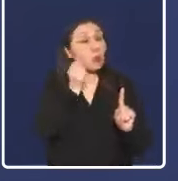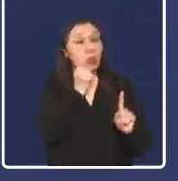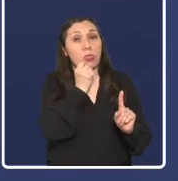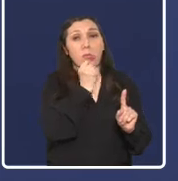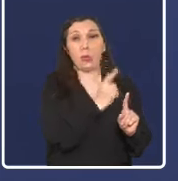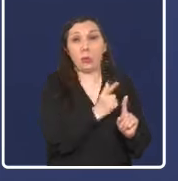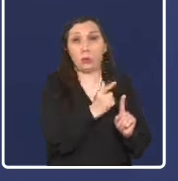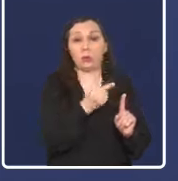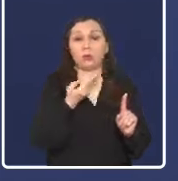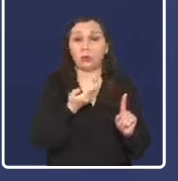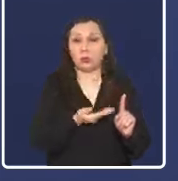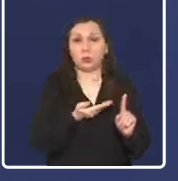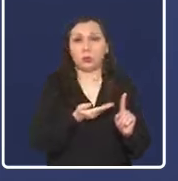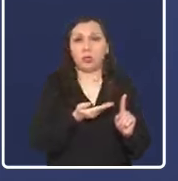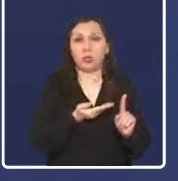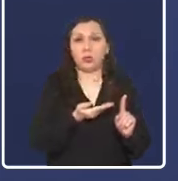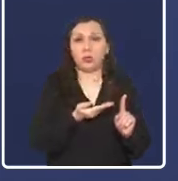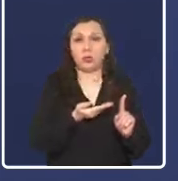como denunciante